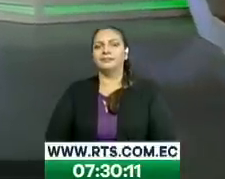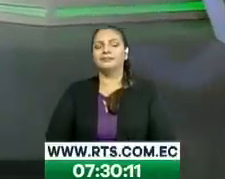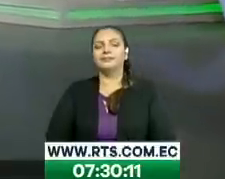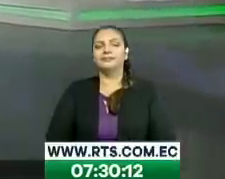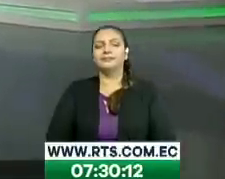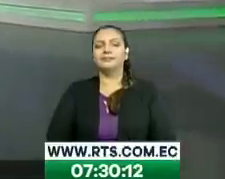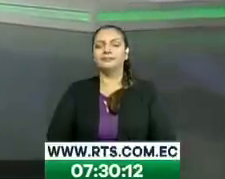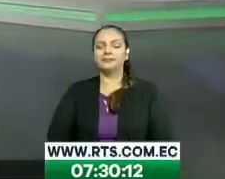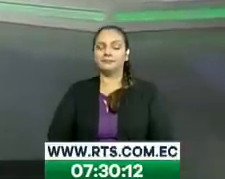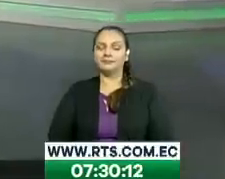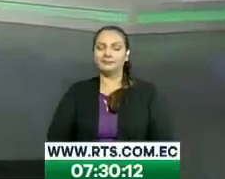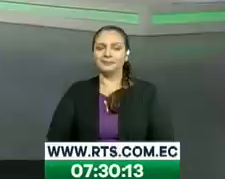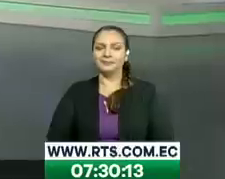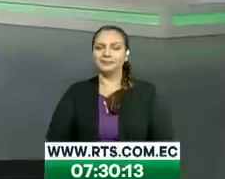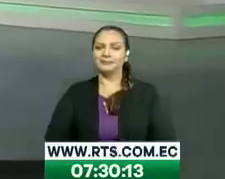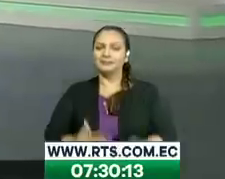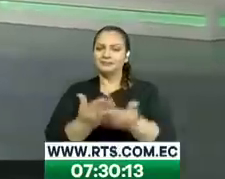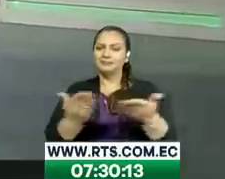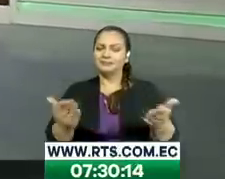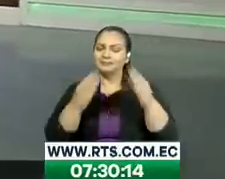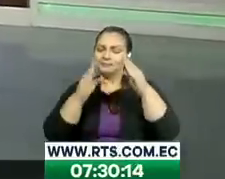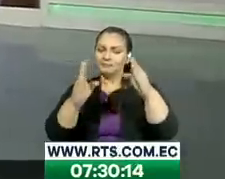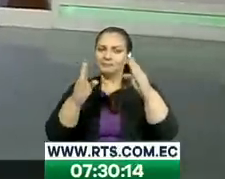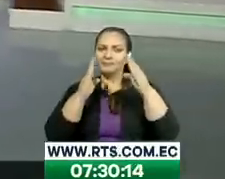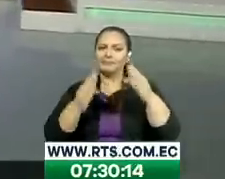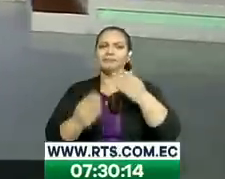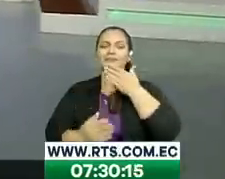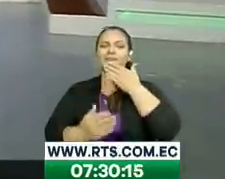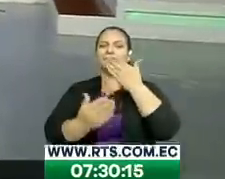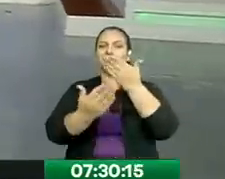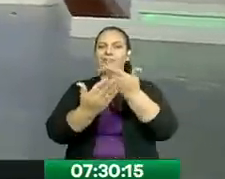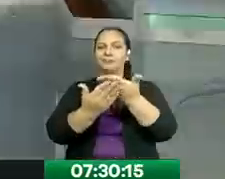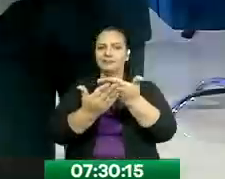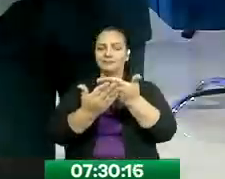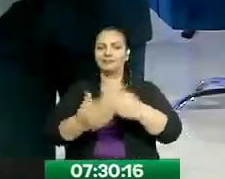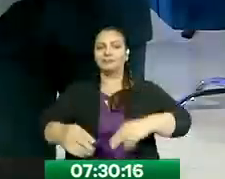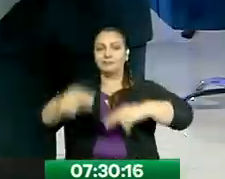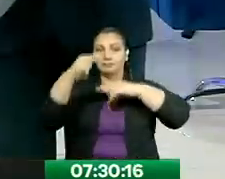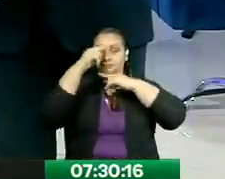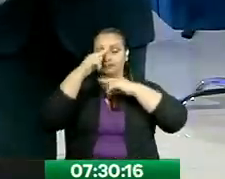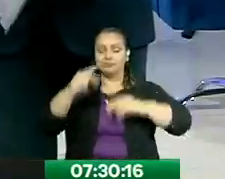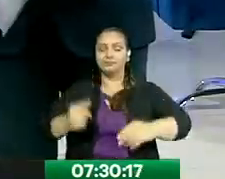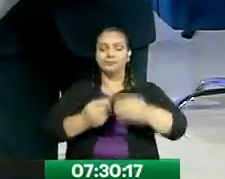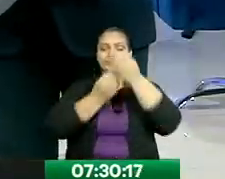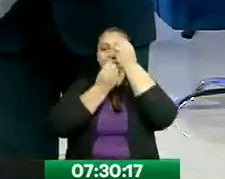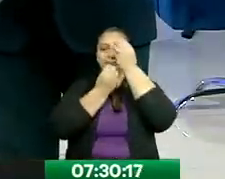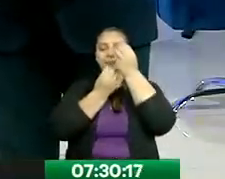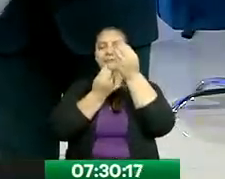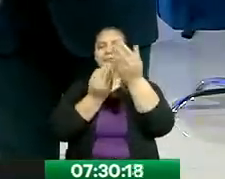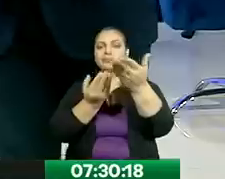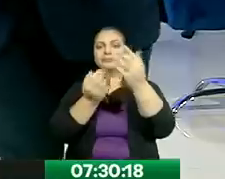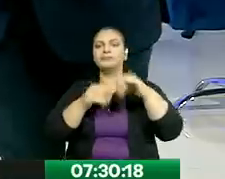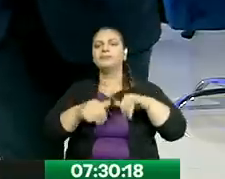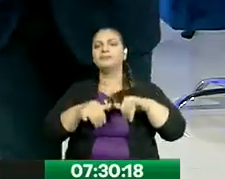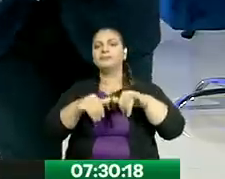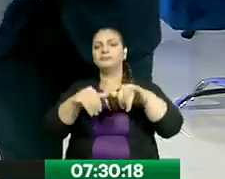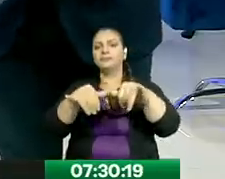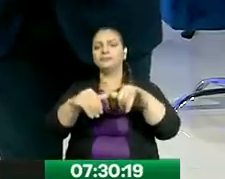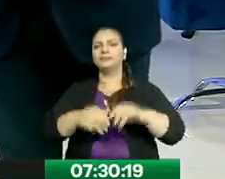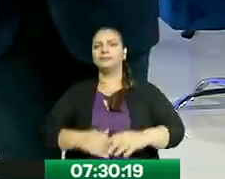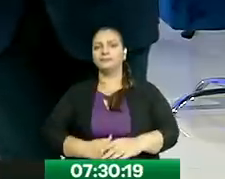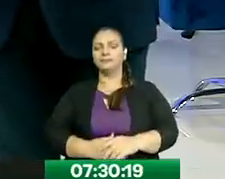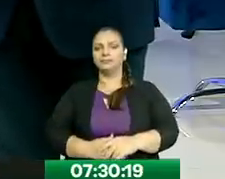muchísimas gracias amables televidentes por seguir en sintonía en la noticia primera emisión y vamos a seguir desarrollando más información y el propósito